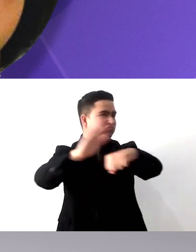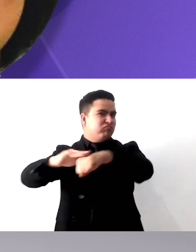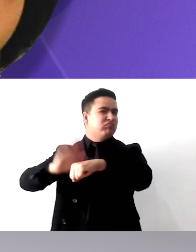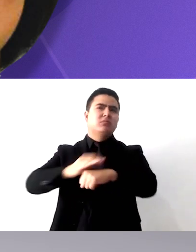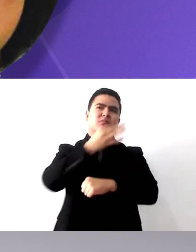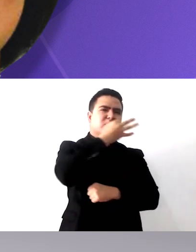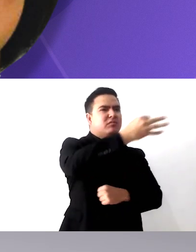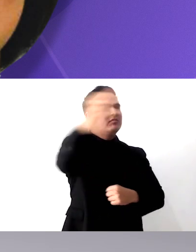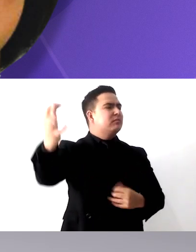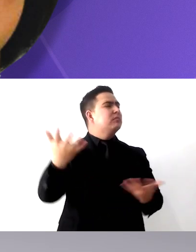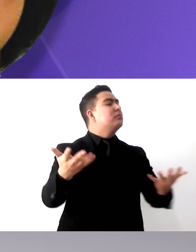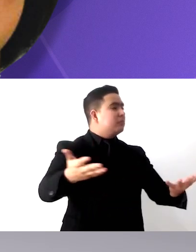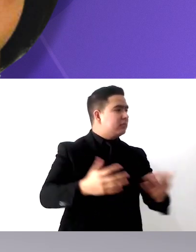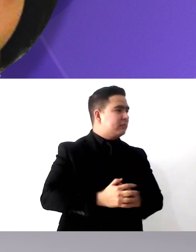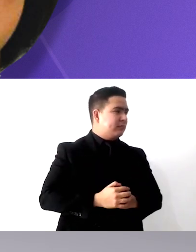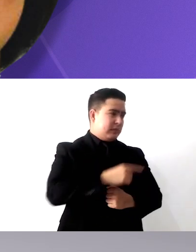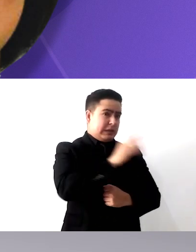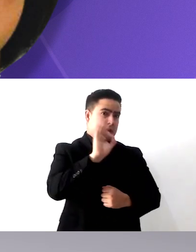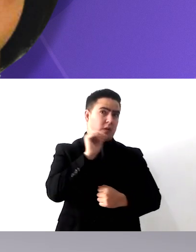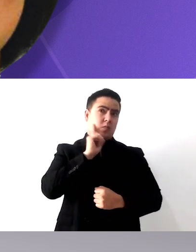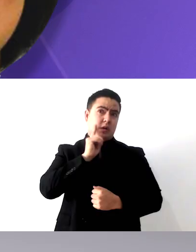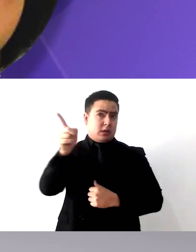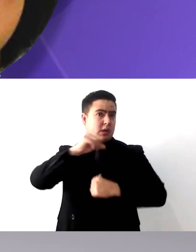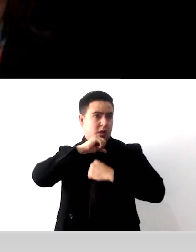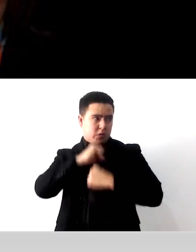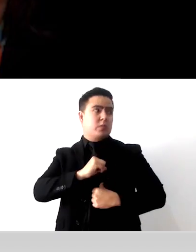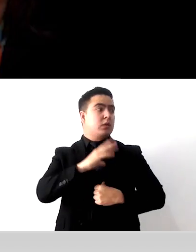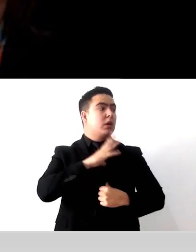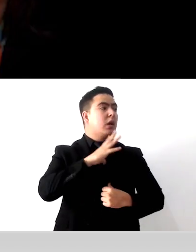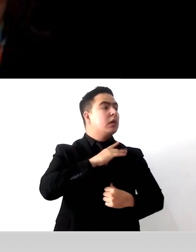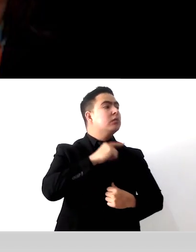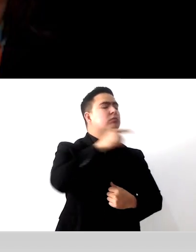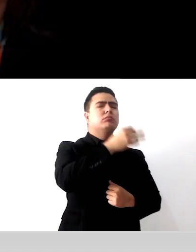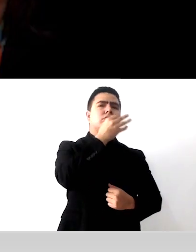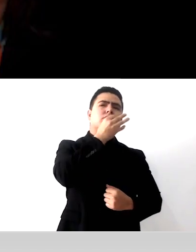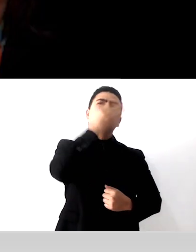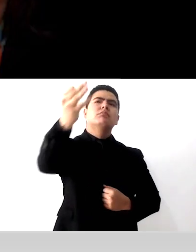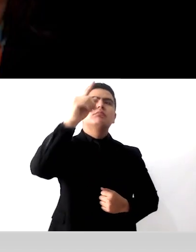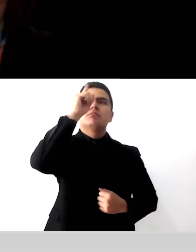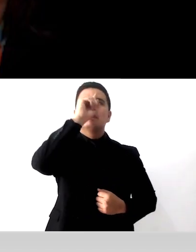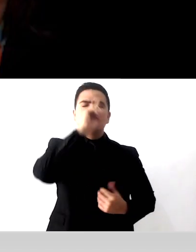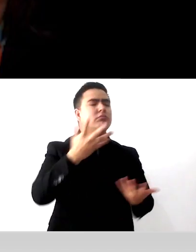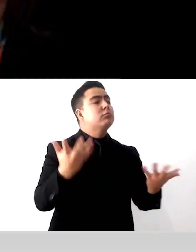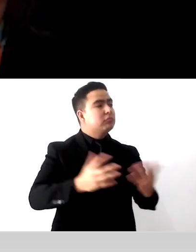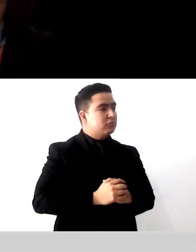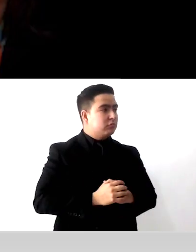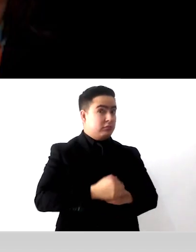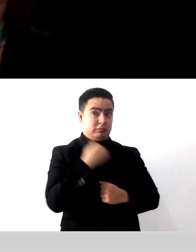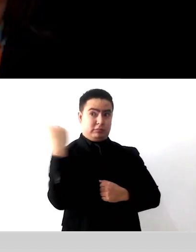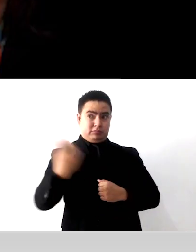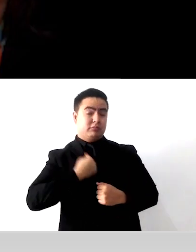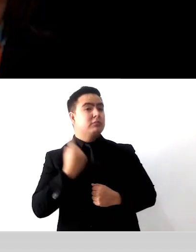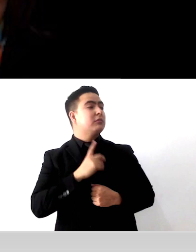las candidatas, a las regidoras, a las alcaldesas? Estamos listas, más que preparadas, es nuestro